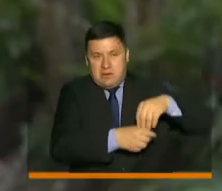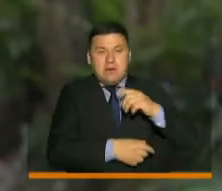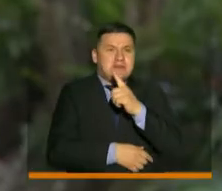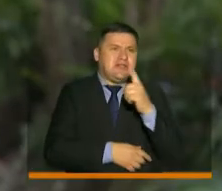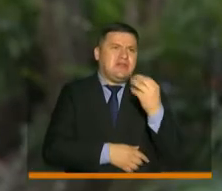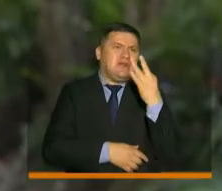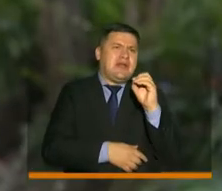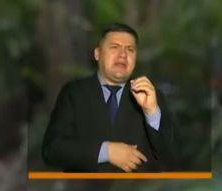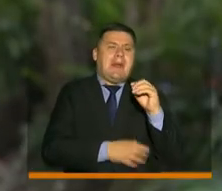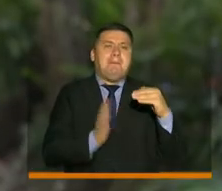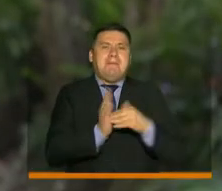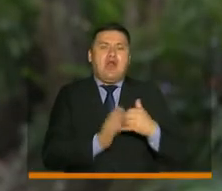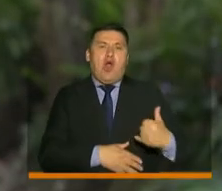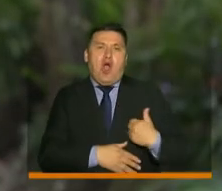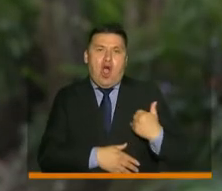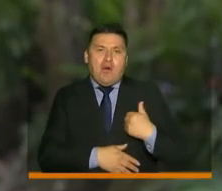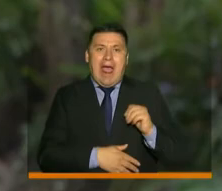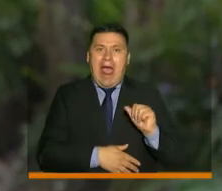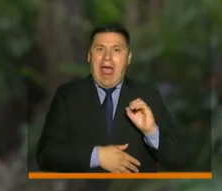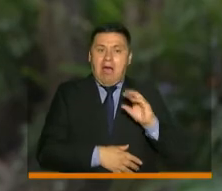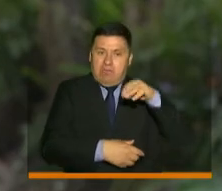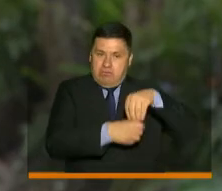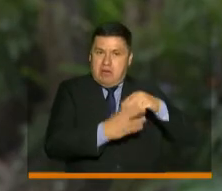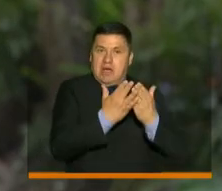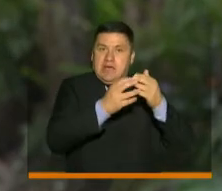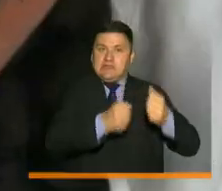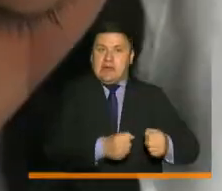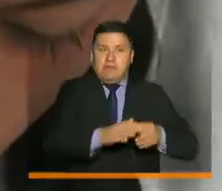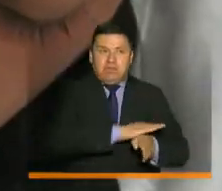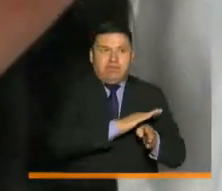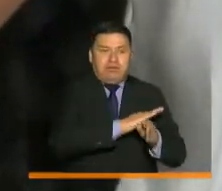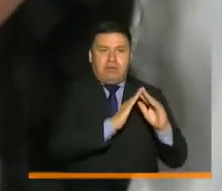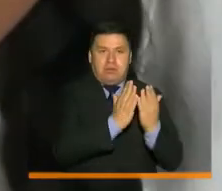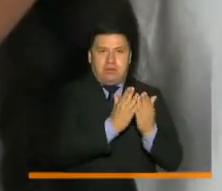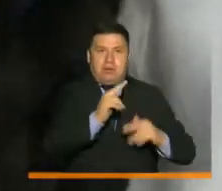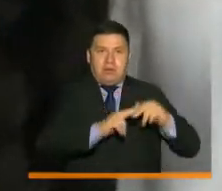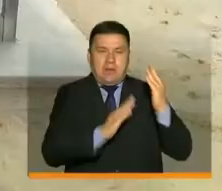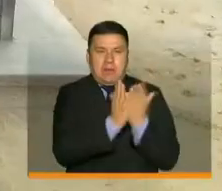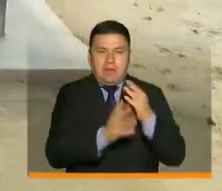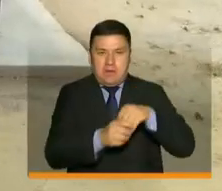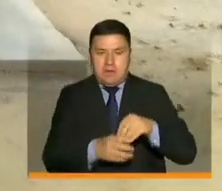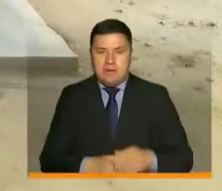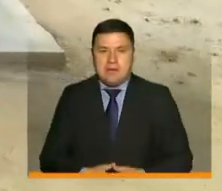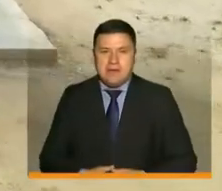niños, niñas y jóvenes de estas sedes rurales y, por supuesto, a todas sus comunidades educativas.